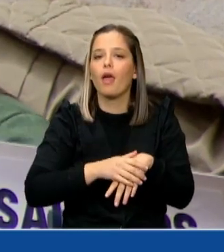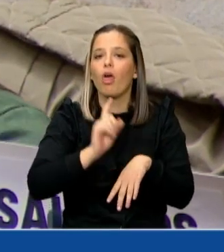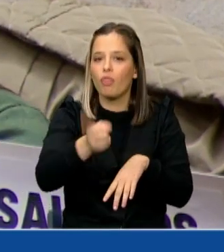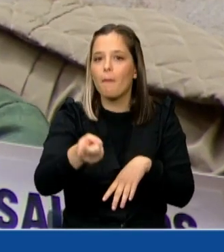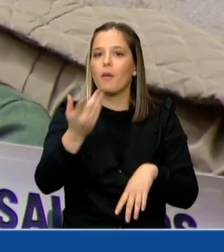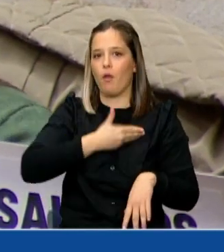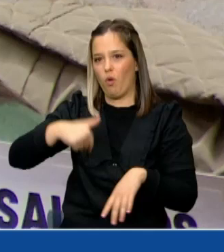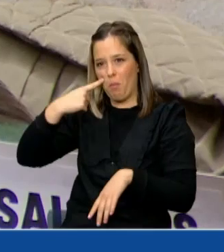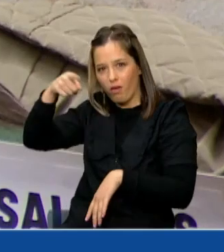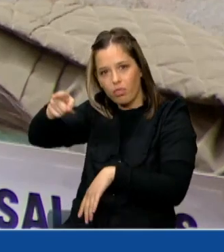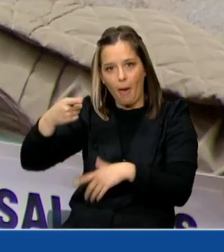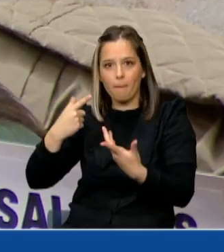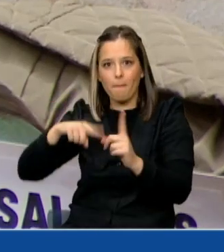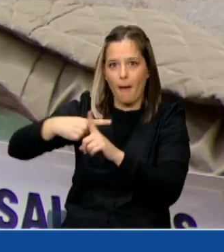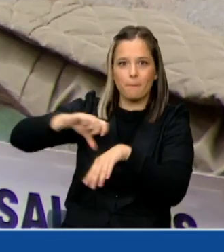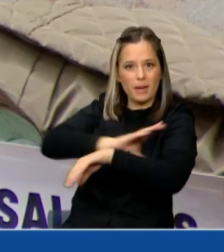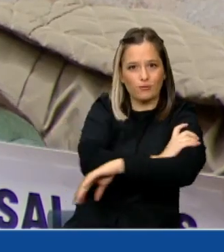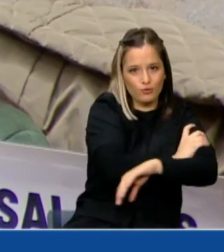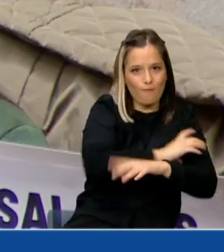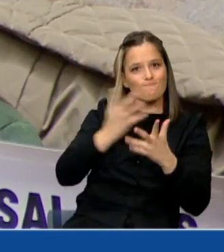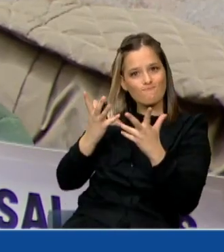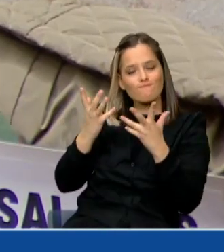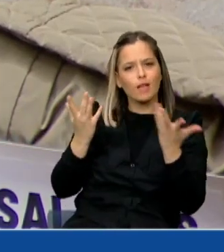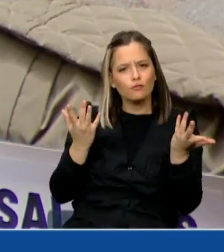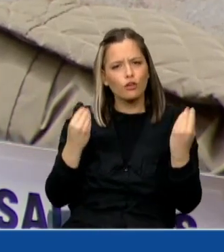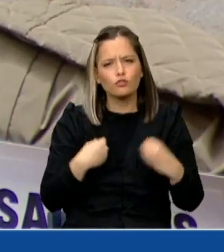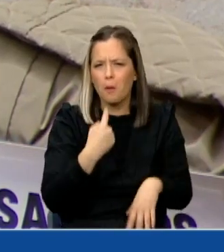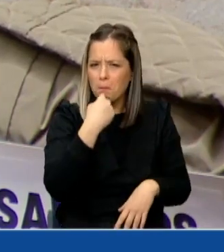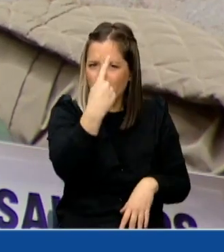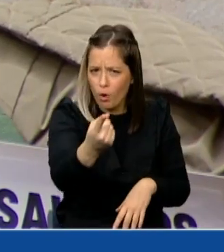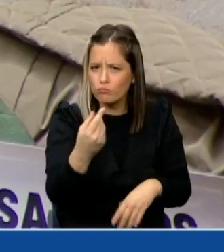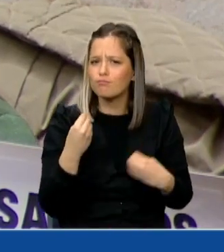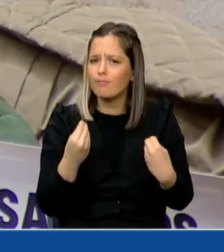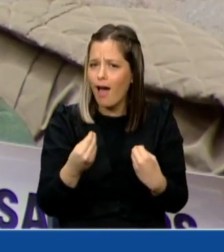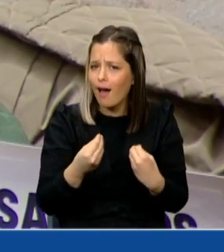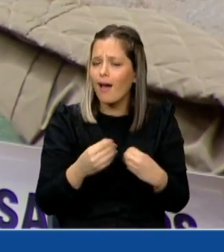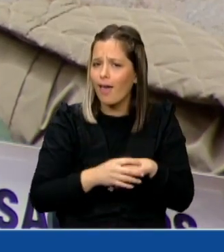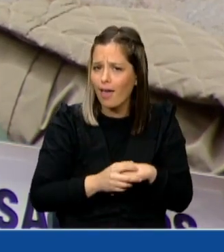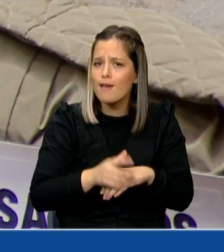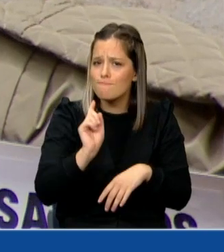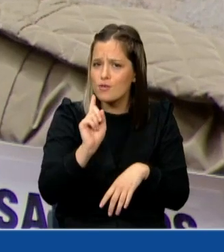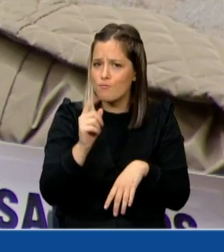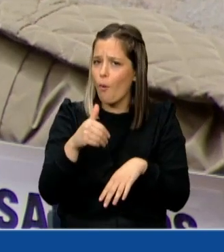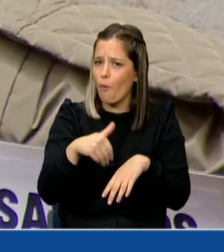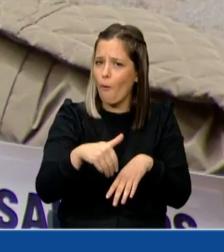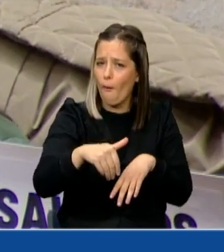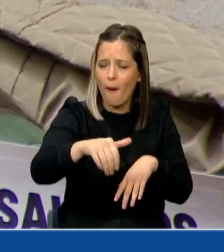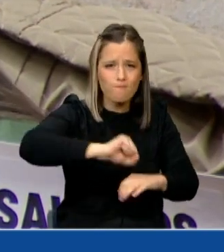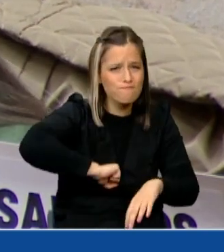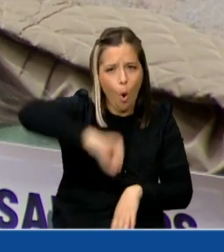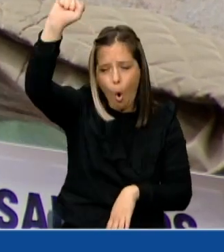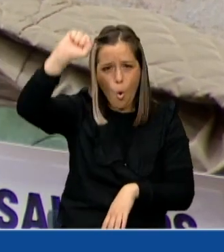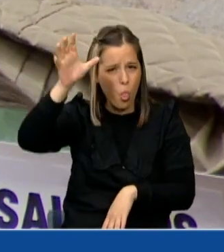parte del fondo. Entonces la pregunta es que está claro que vamos por este camino a una